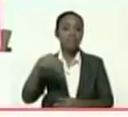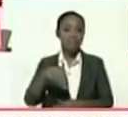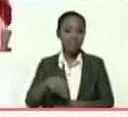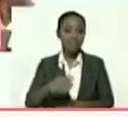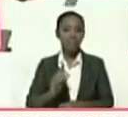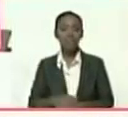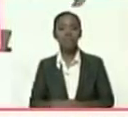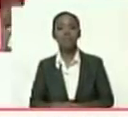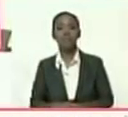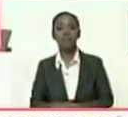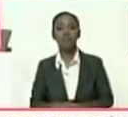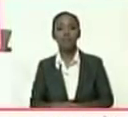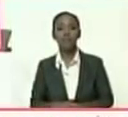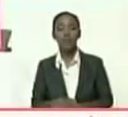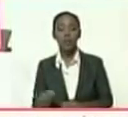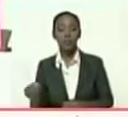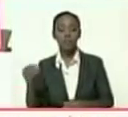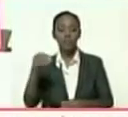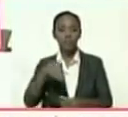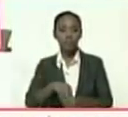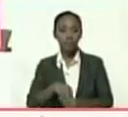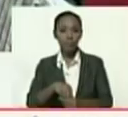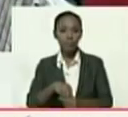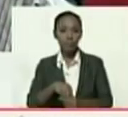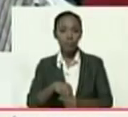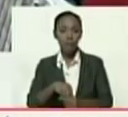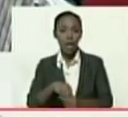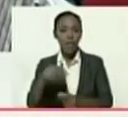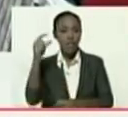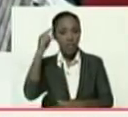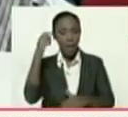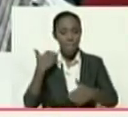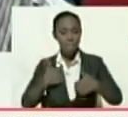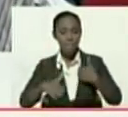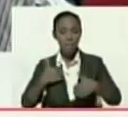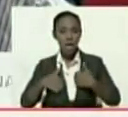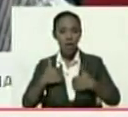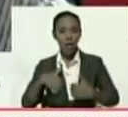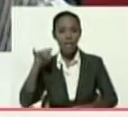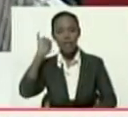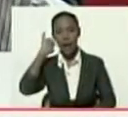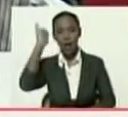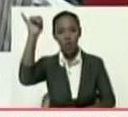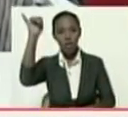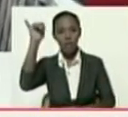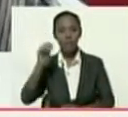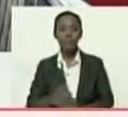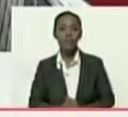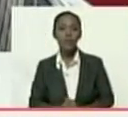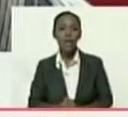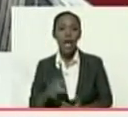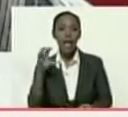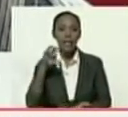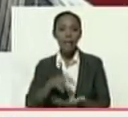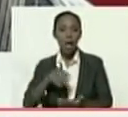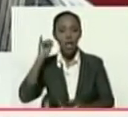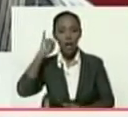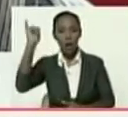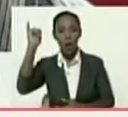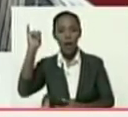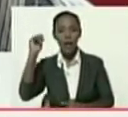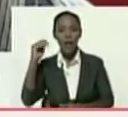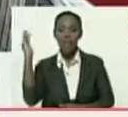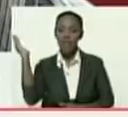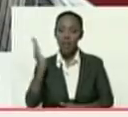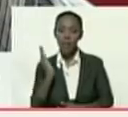Además, agregamos nosotros que el día miércoles estaremos en Yaracuy. En Yaracuy. ¿Para dónde venimos?